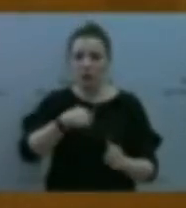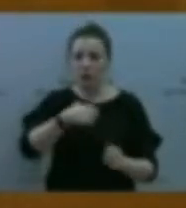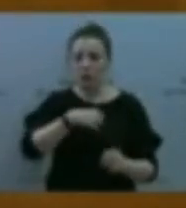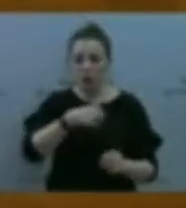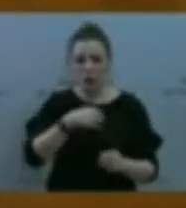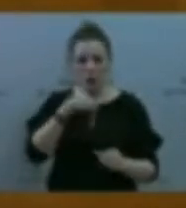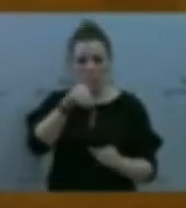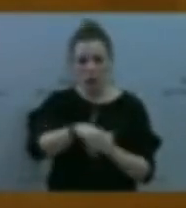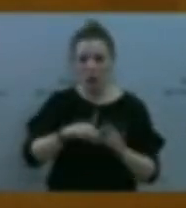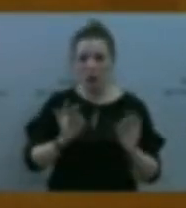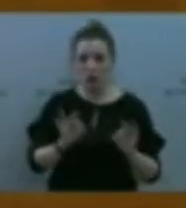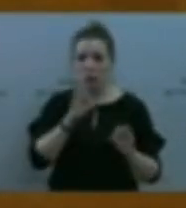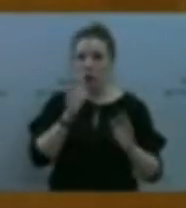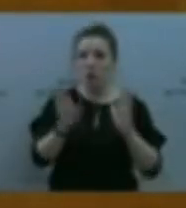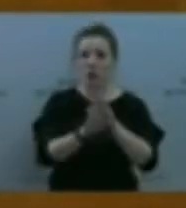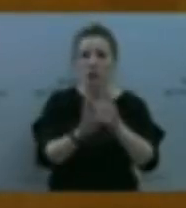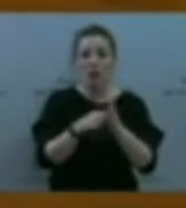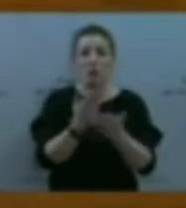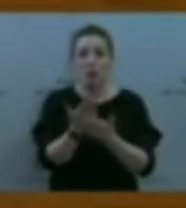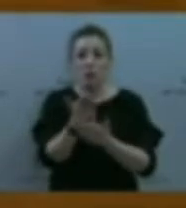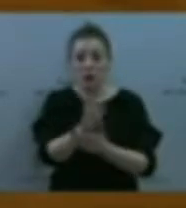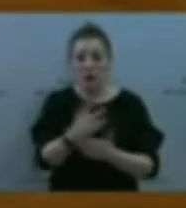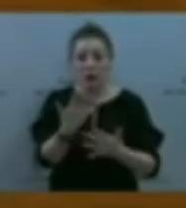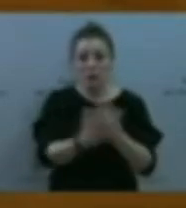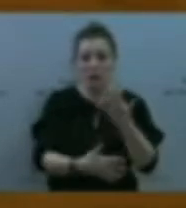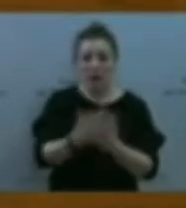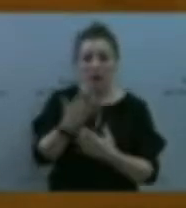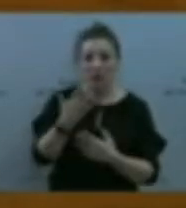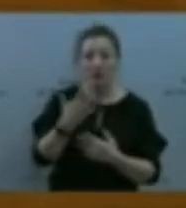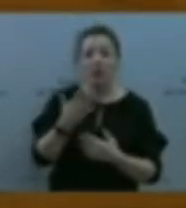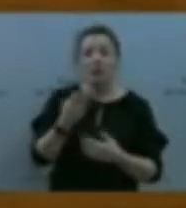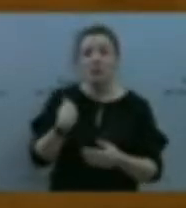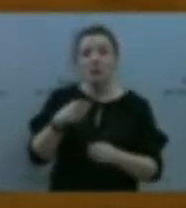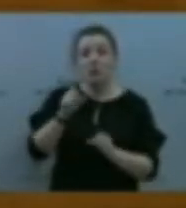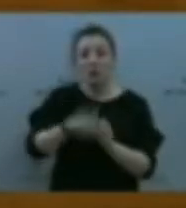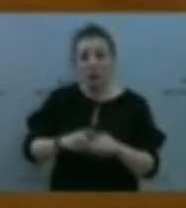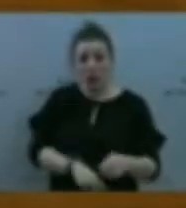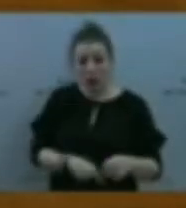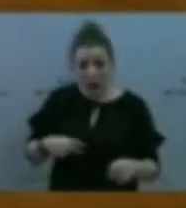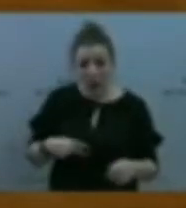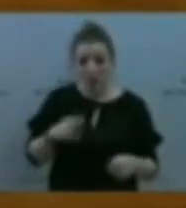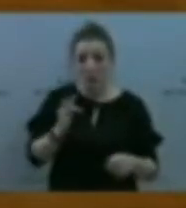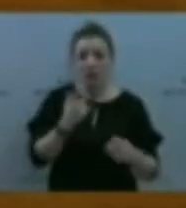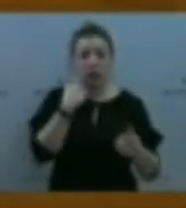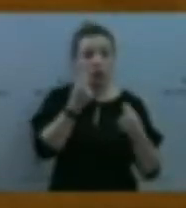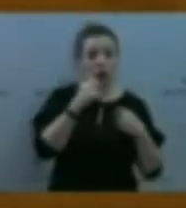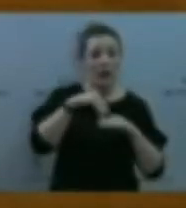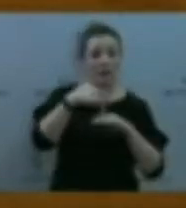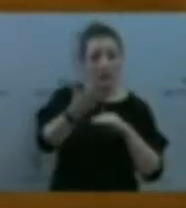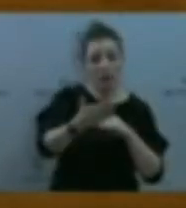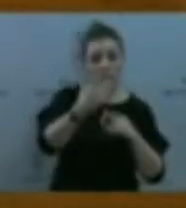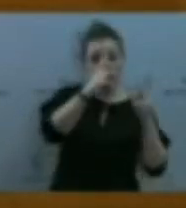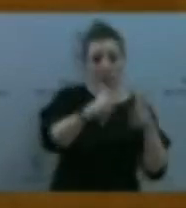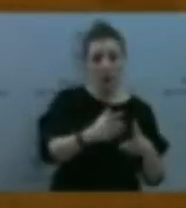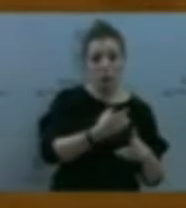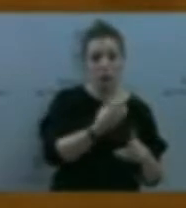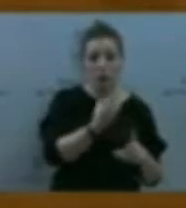de mezclar intervención general y control externo de la Sindicatura de Cuentas. Oiga, yo no sé por qué ustedes